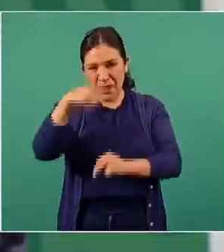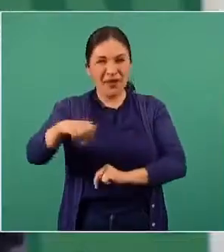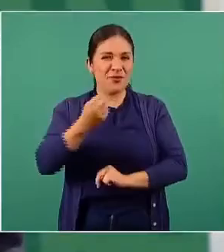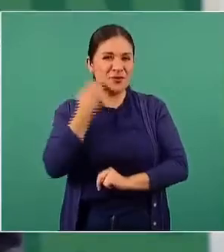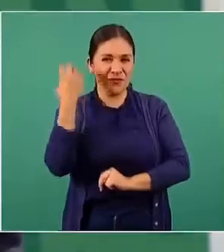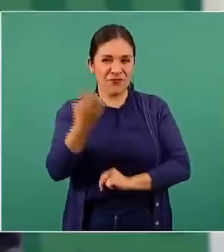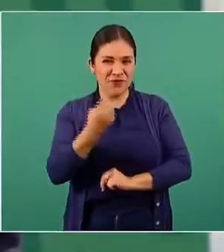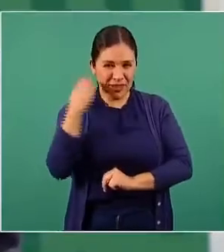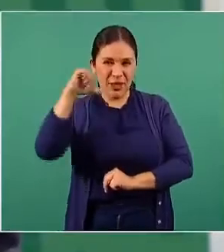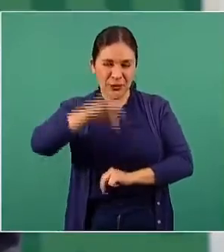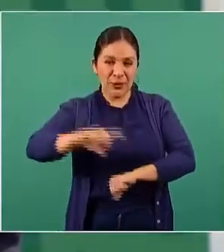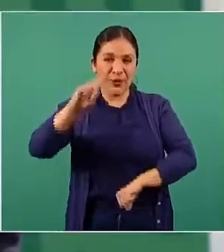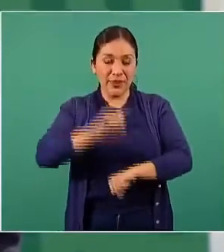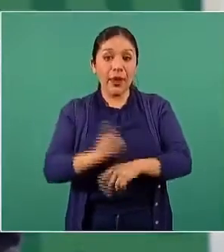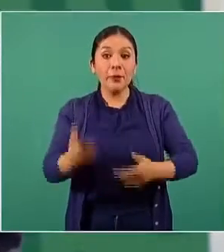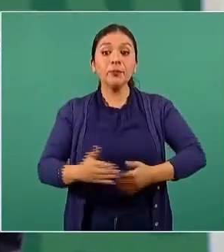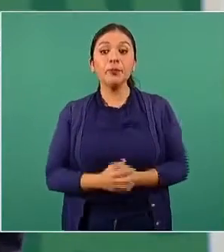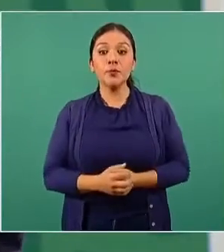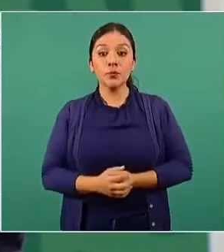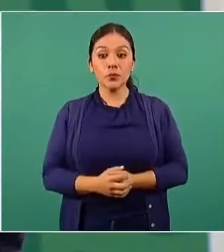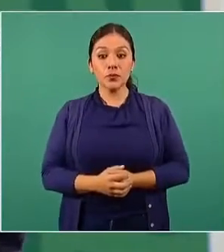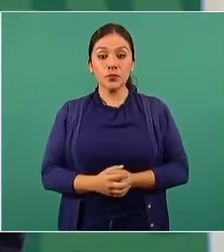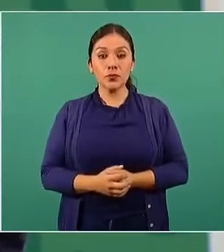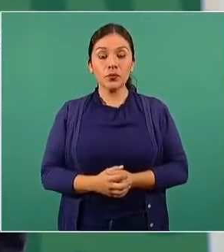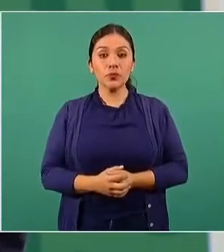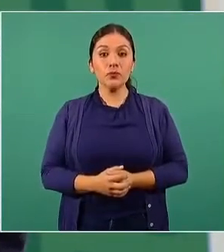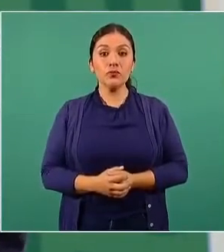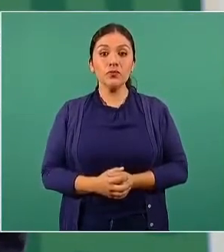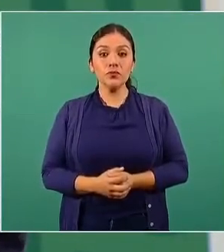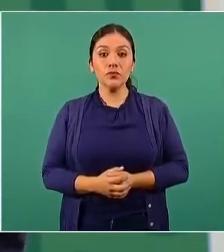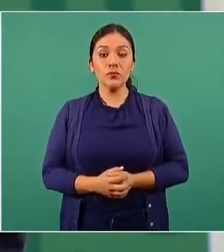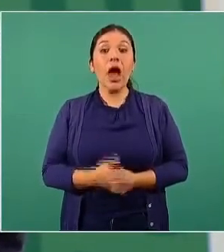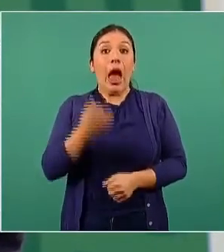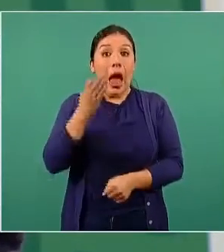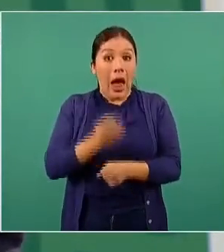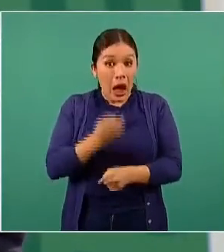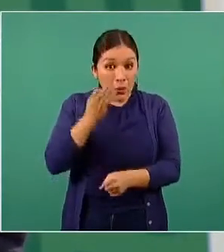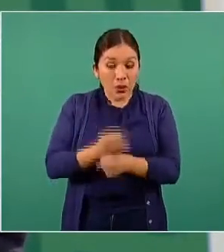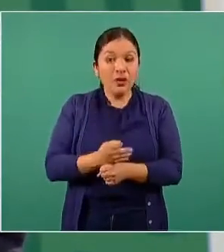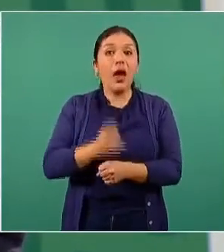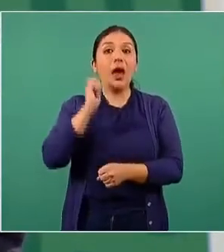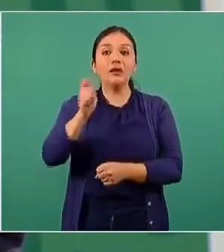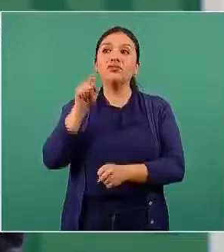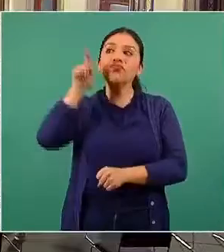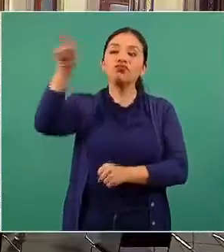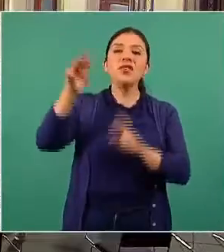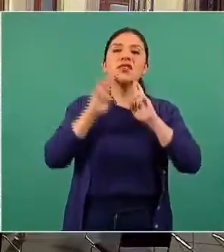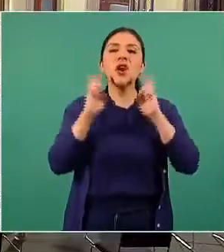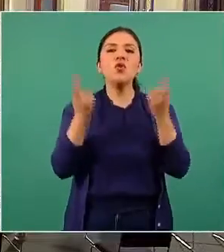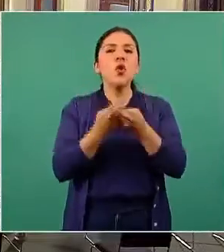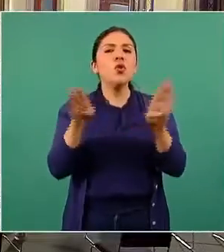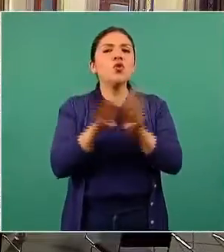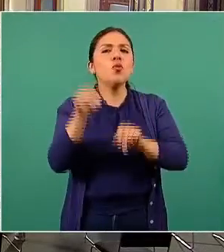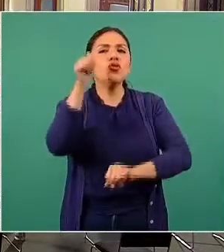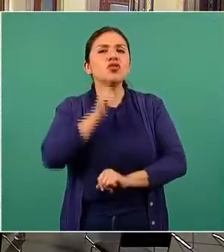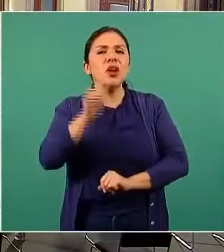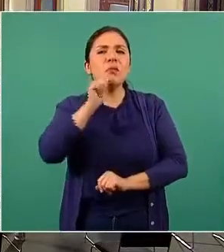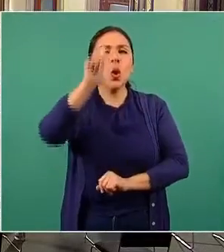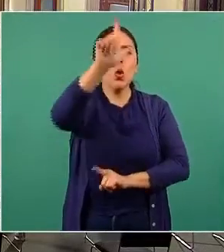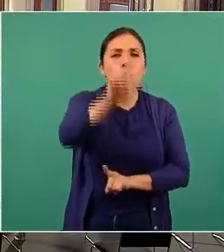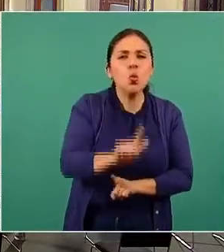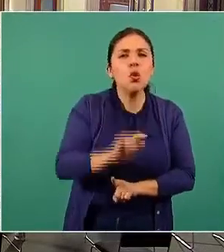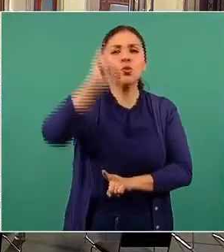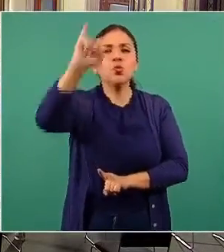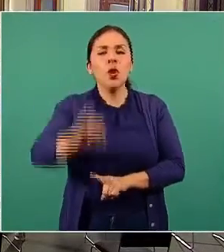transmisión en vivo. En este momento se encuentra en curso la reunión que todos los lunes y jueves se tiene